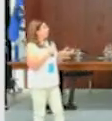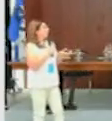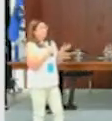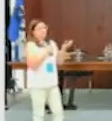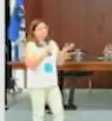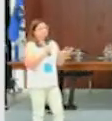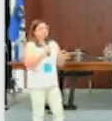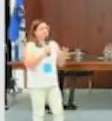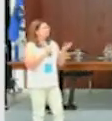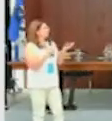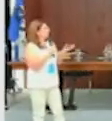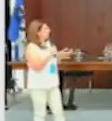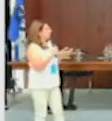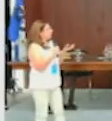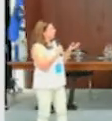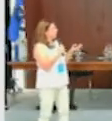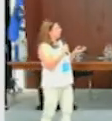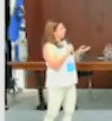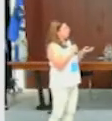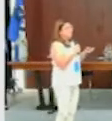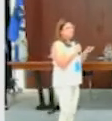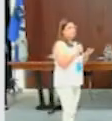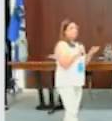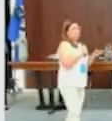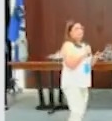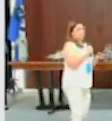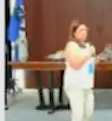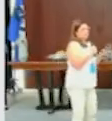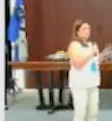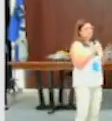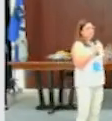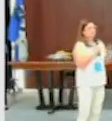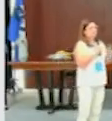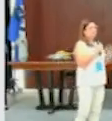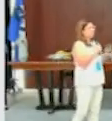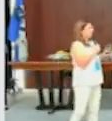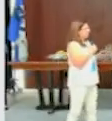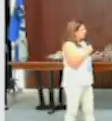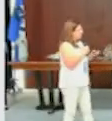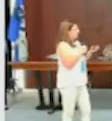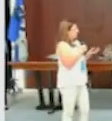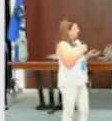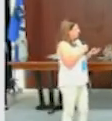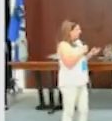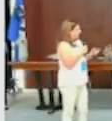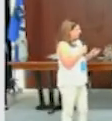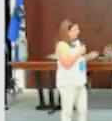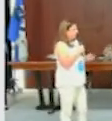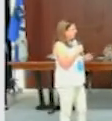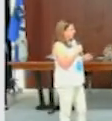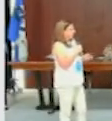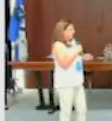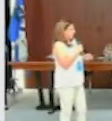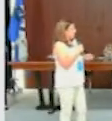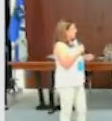grupo, familiar, amigos y cuidadores, que es muy importante. Es una de las partes entre las